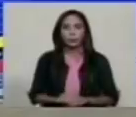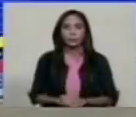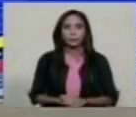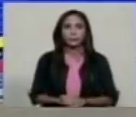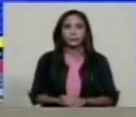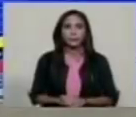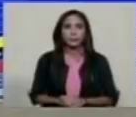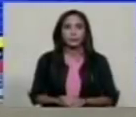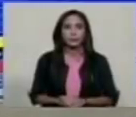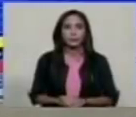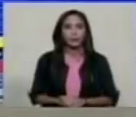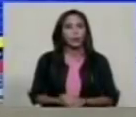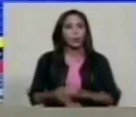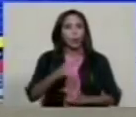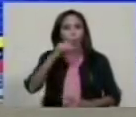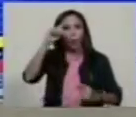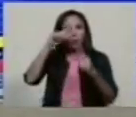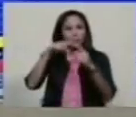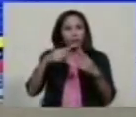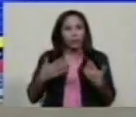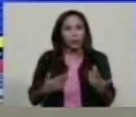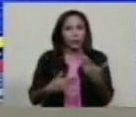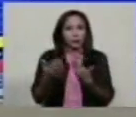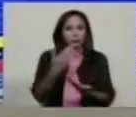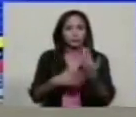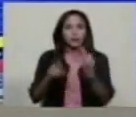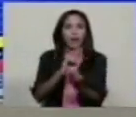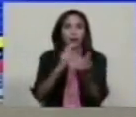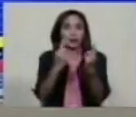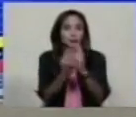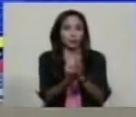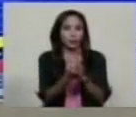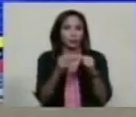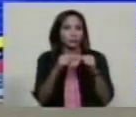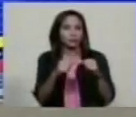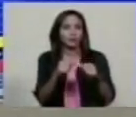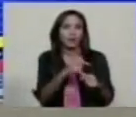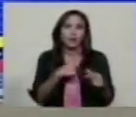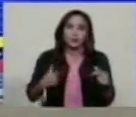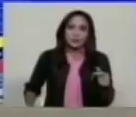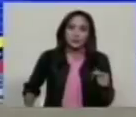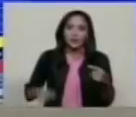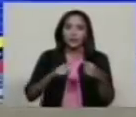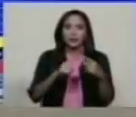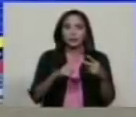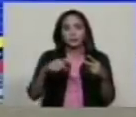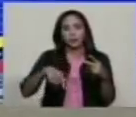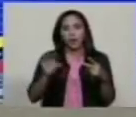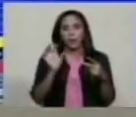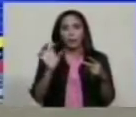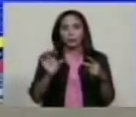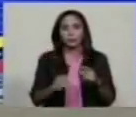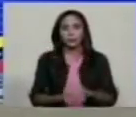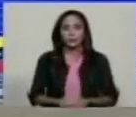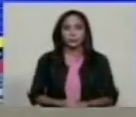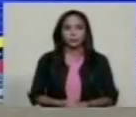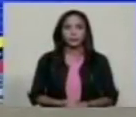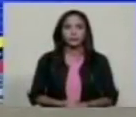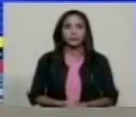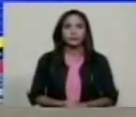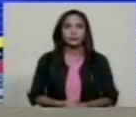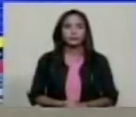un fortalecimiento de las relaciones entre la China milenaria y la Venezuela